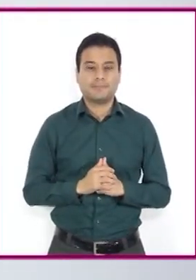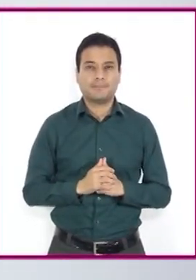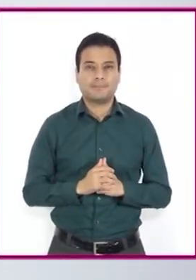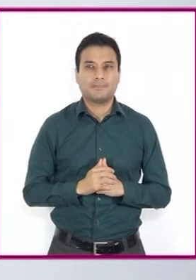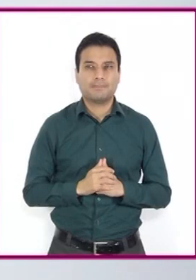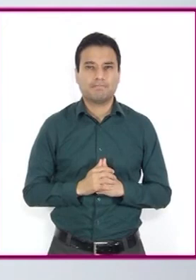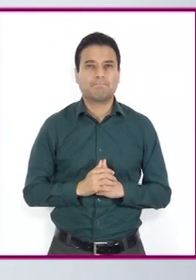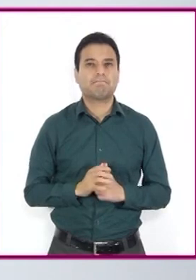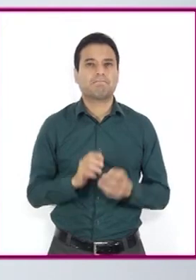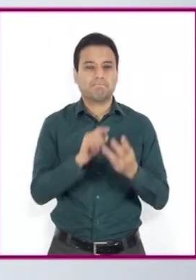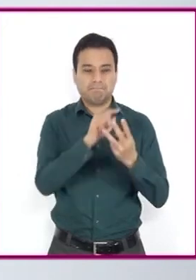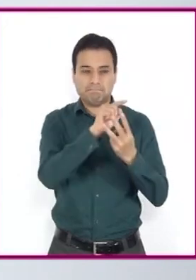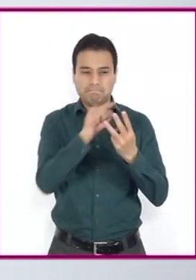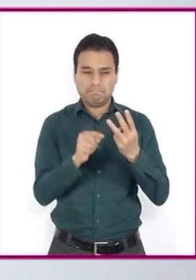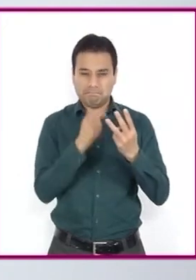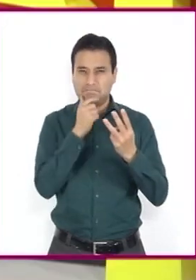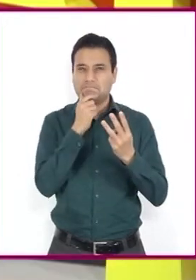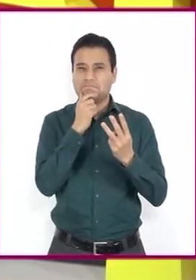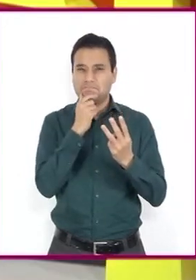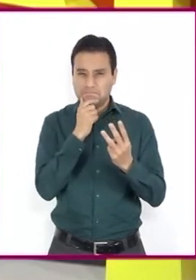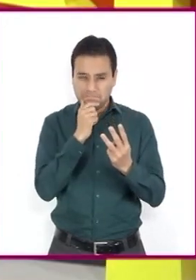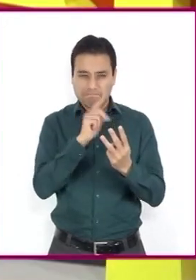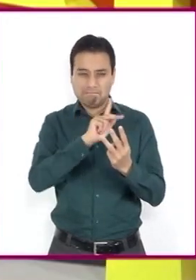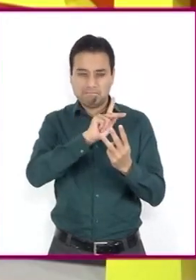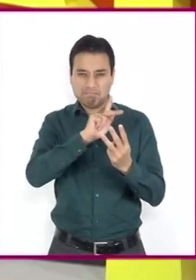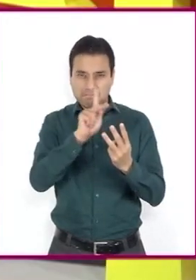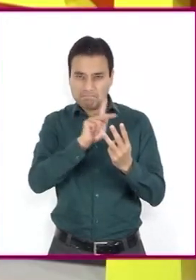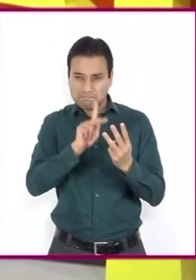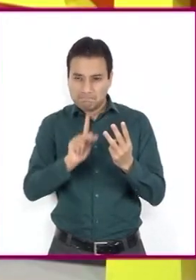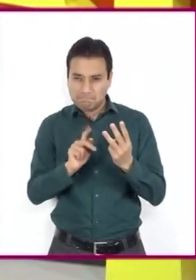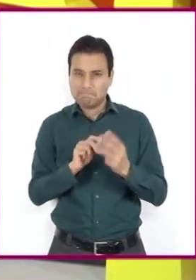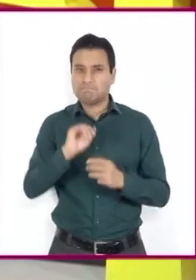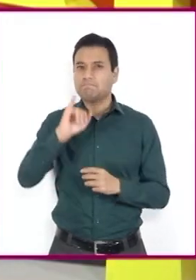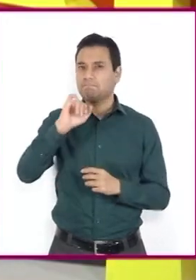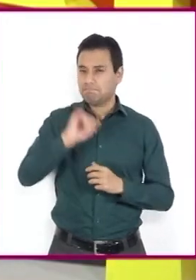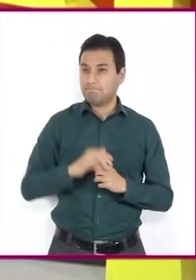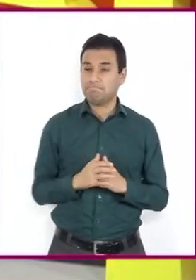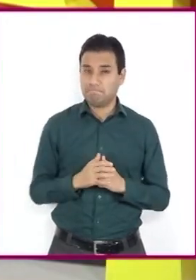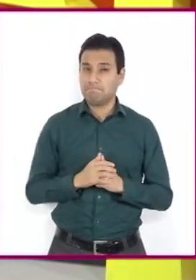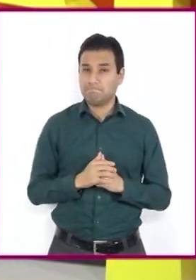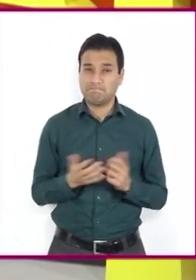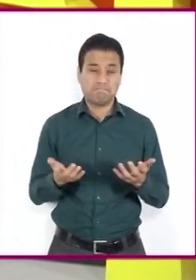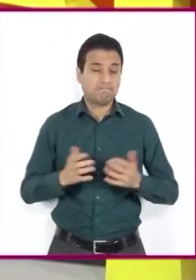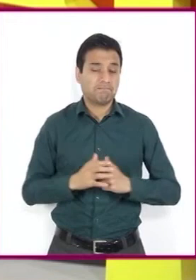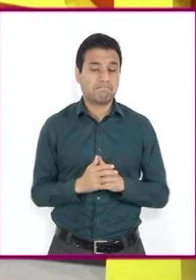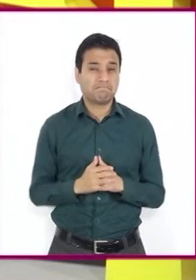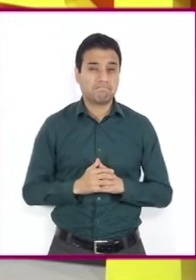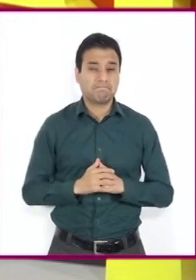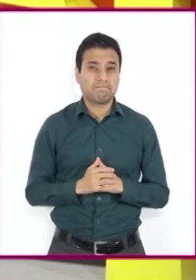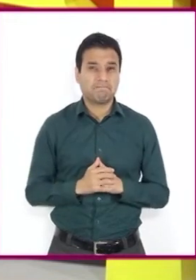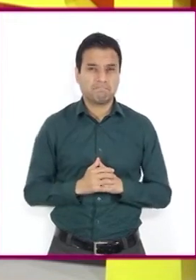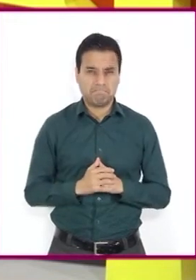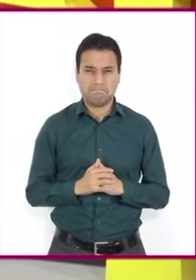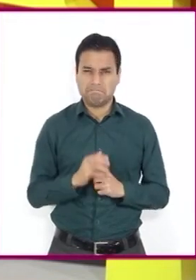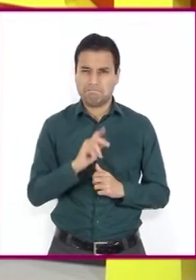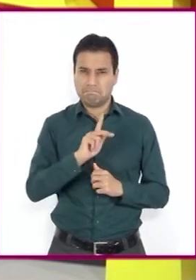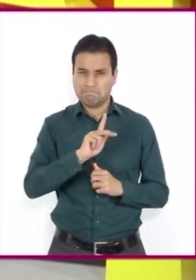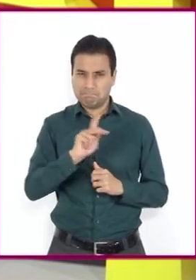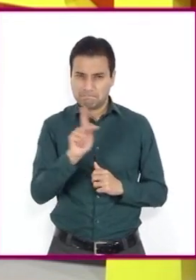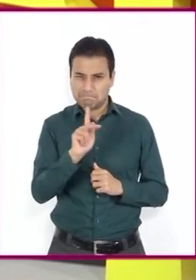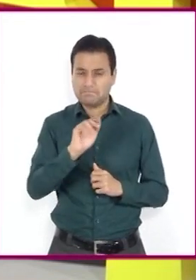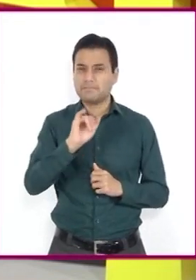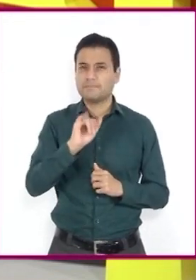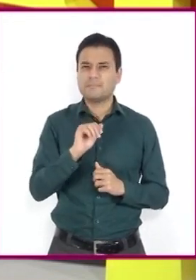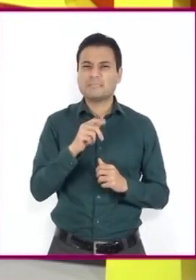¿Las 3 tienen similitud? Qué bueno que lo notaste. Y sí, son similares. Sin